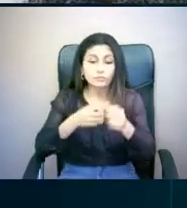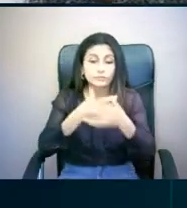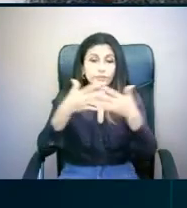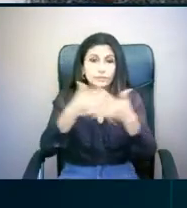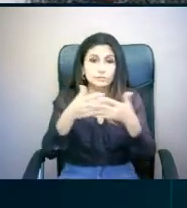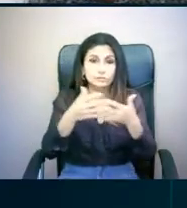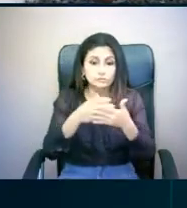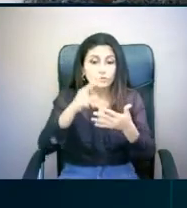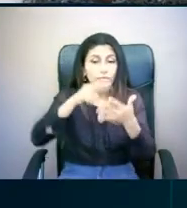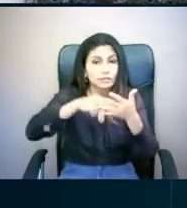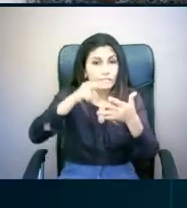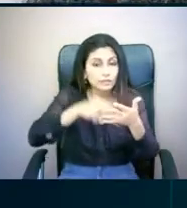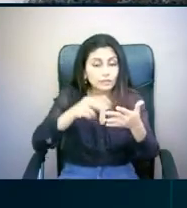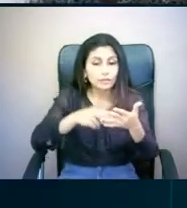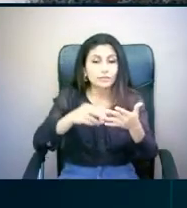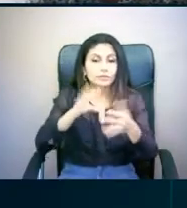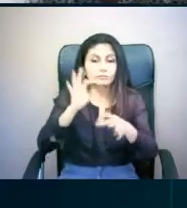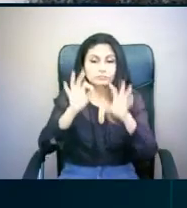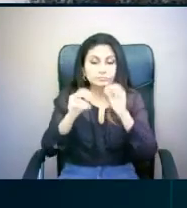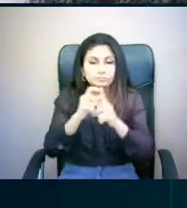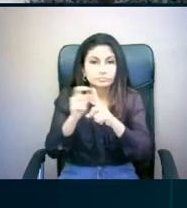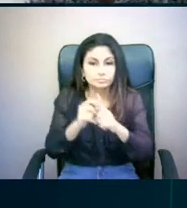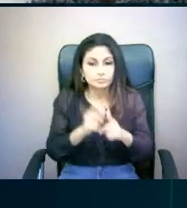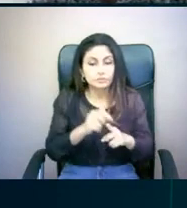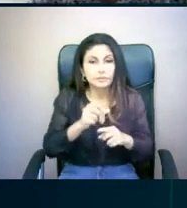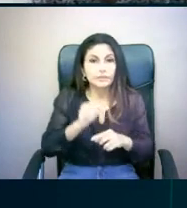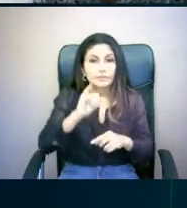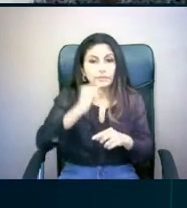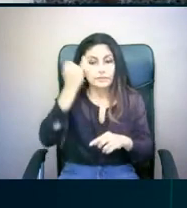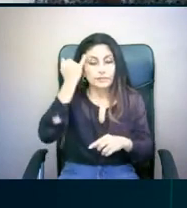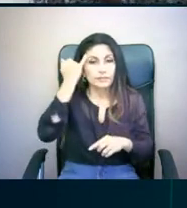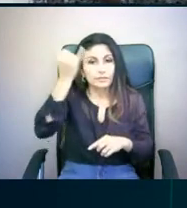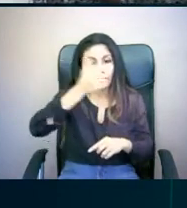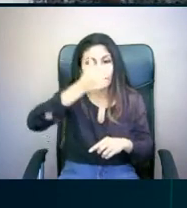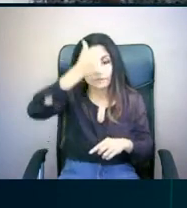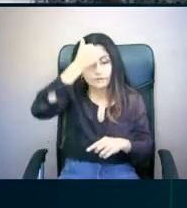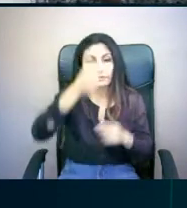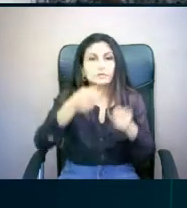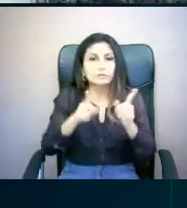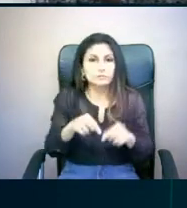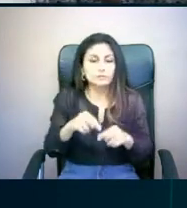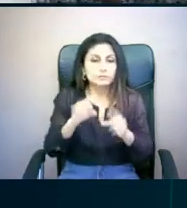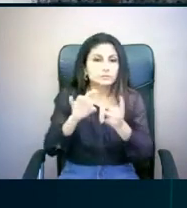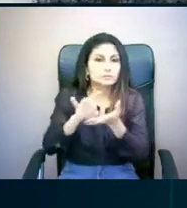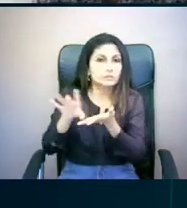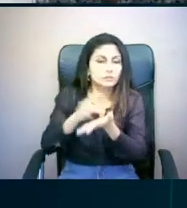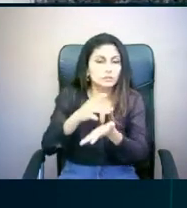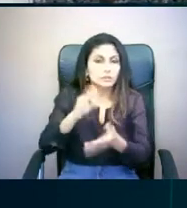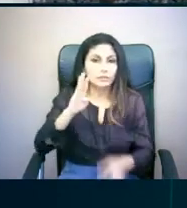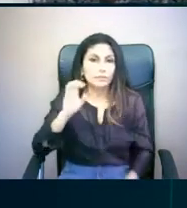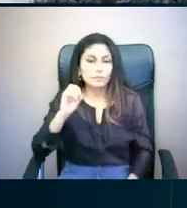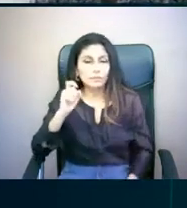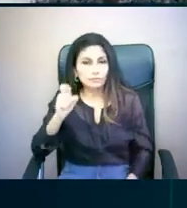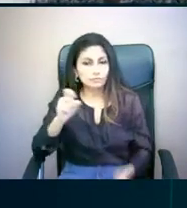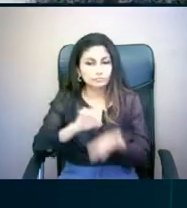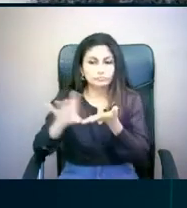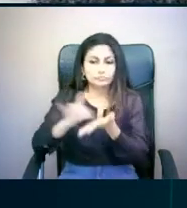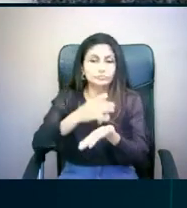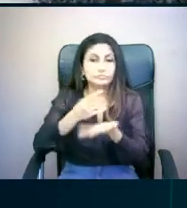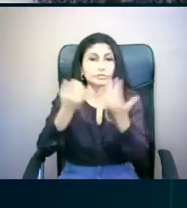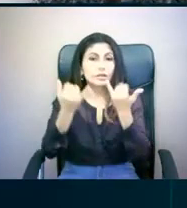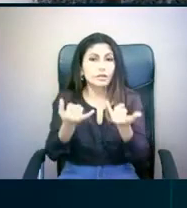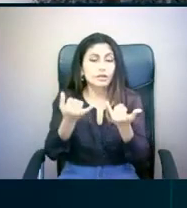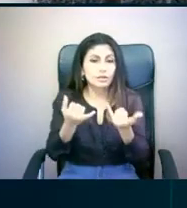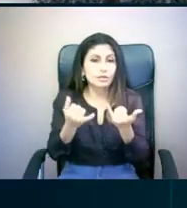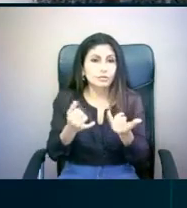texto, codificar un texto y poder sacar la idea principal. En chatbots, pues, está muy de moda. Pues, no hay, digamos, ningún servicio al cliente ahora que no esté